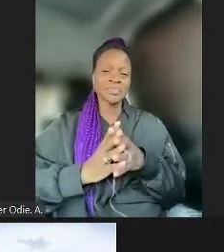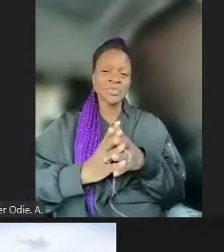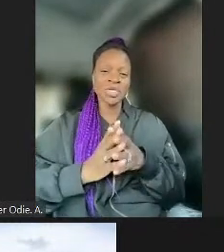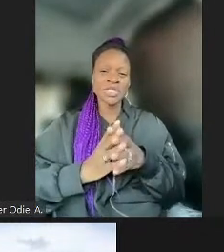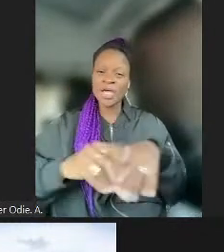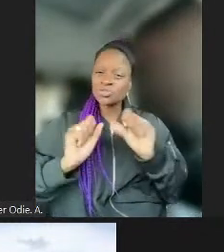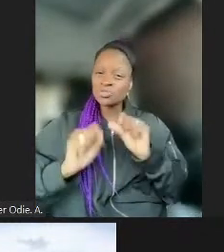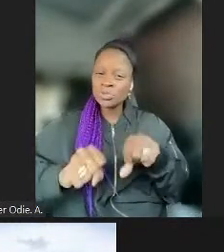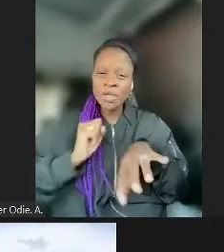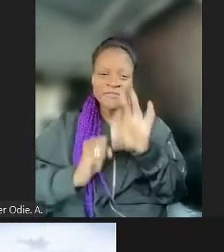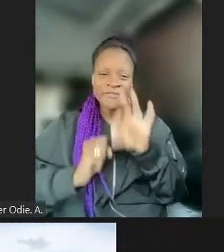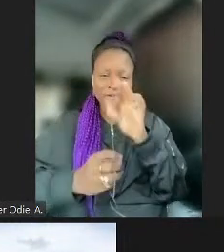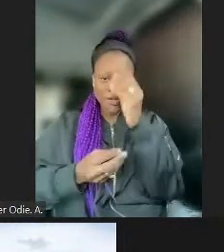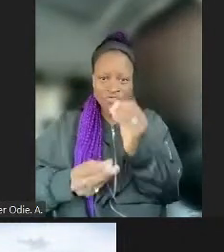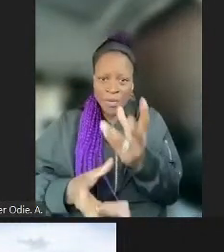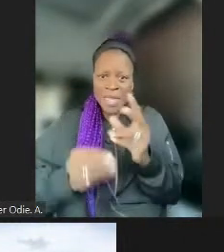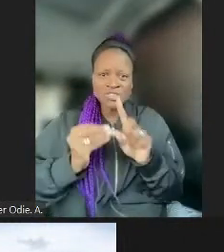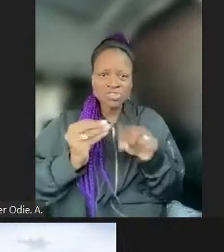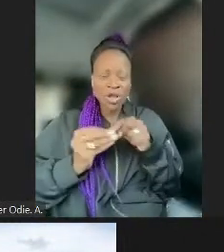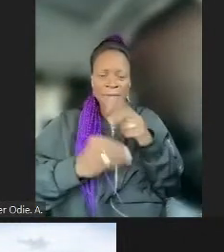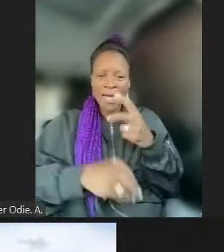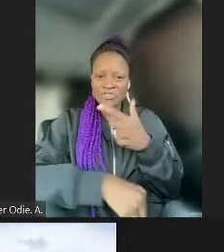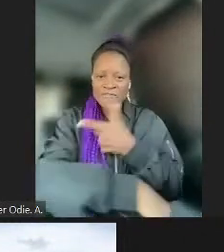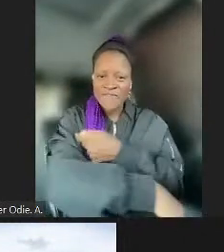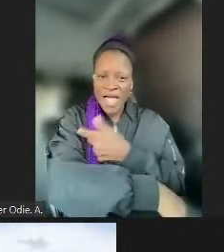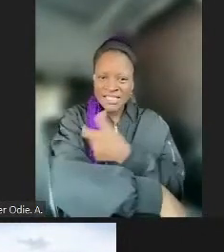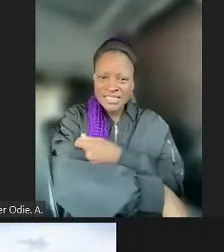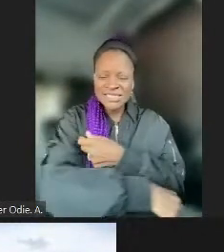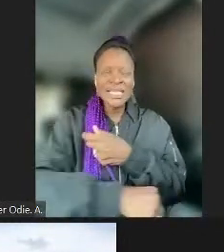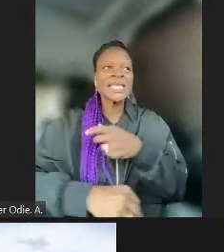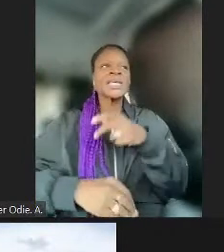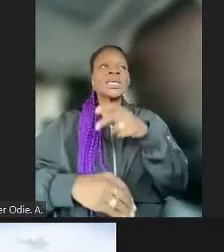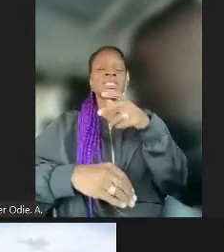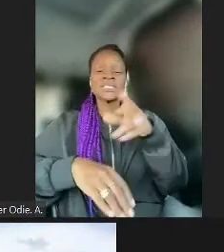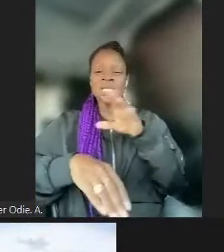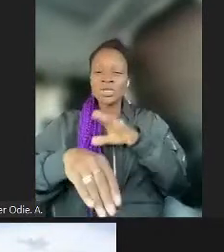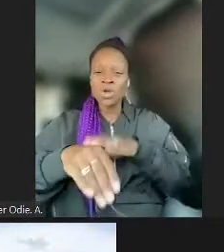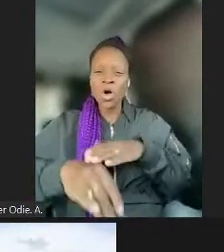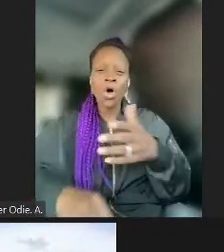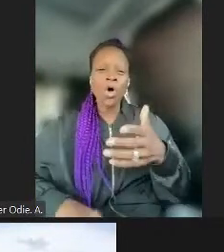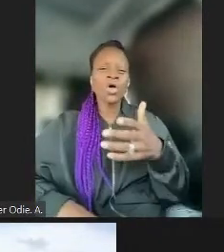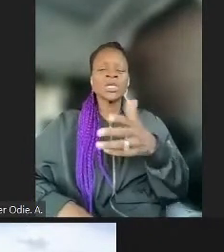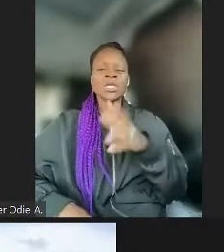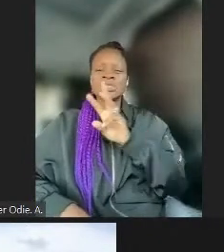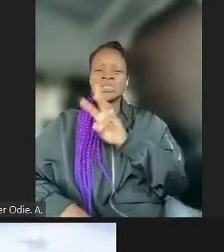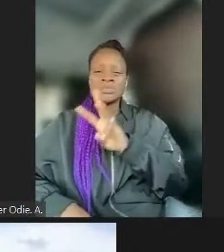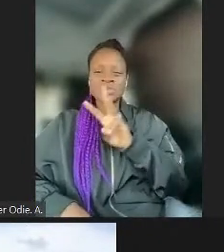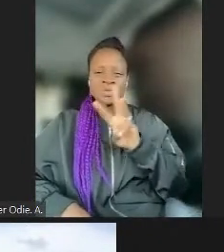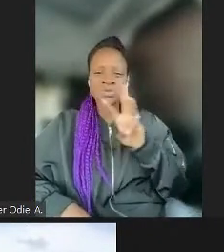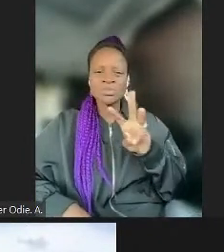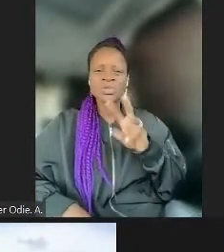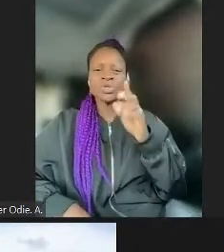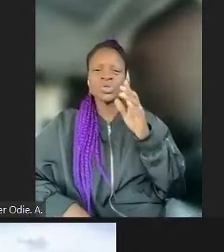Pueden encontrar toda la información acerca de las clínicas y cómo hacer una cita en socoemergencia.org.